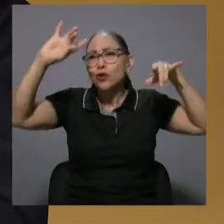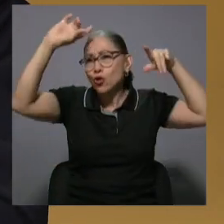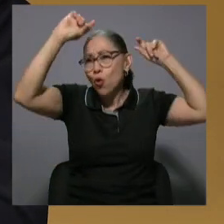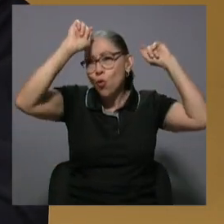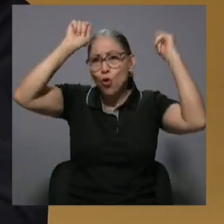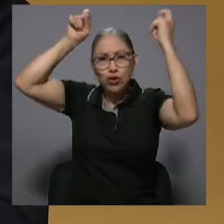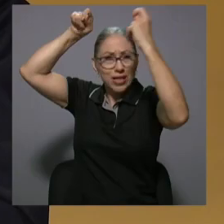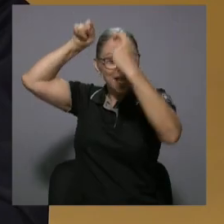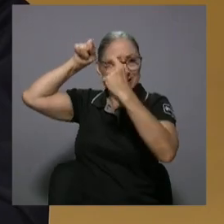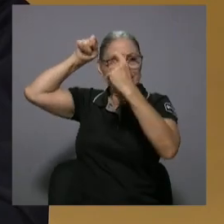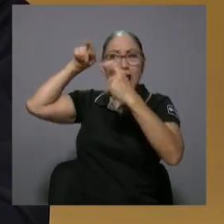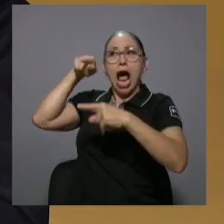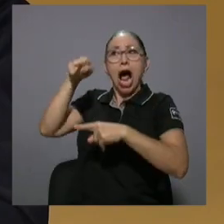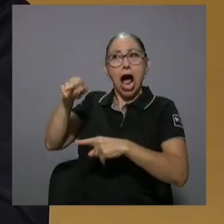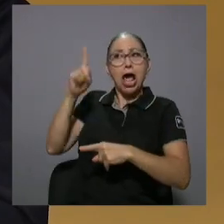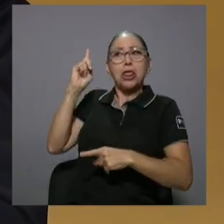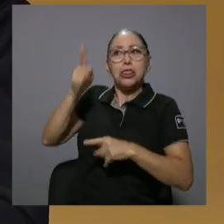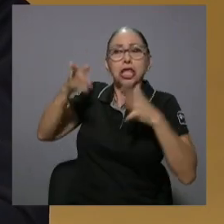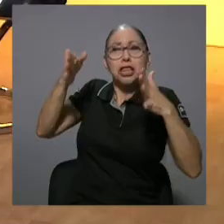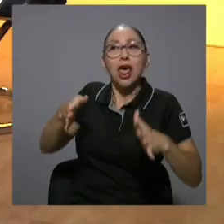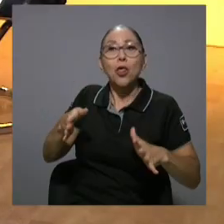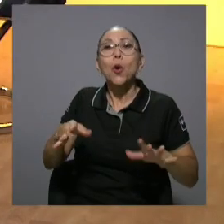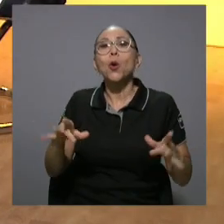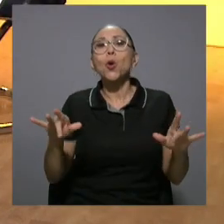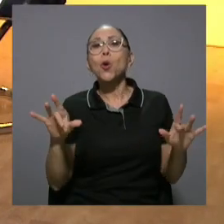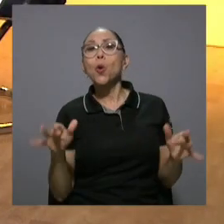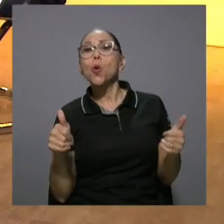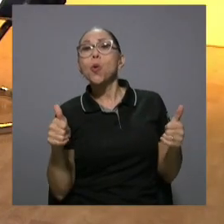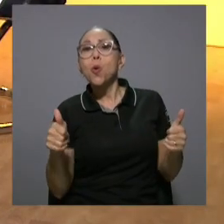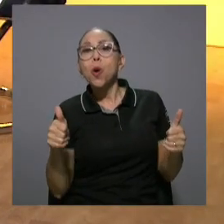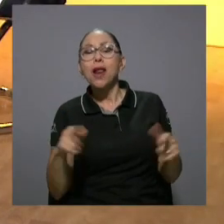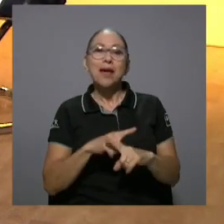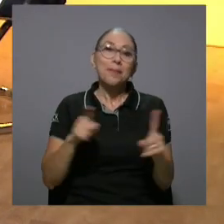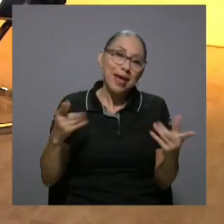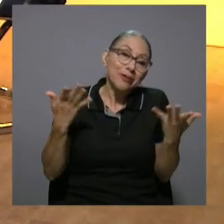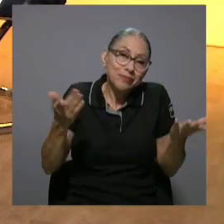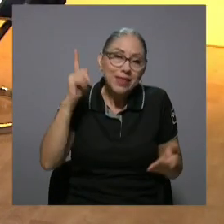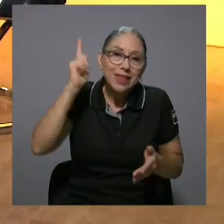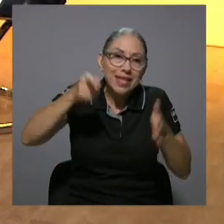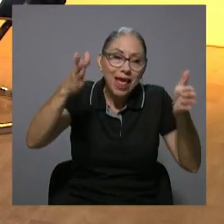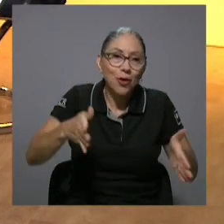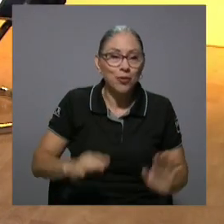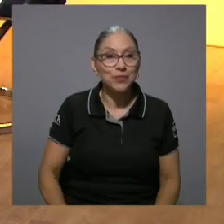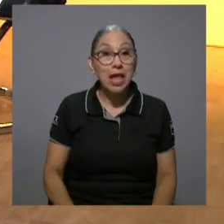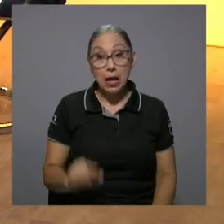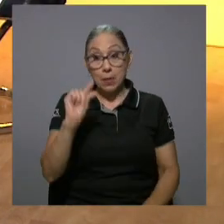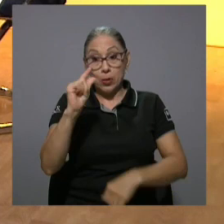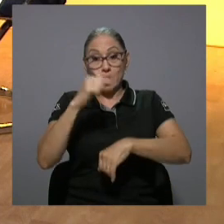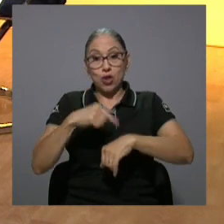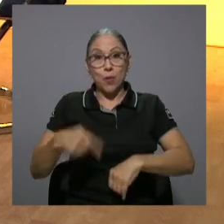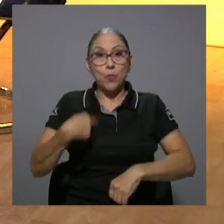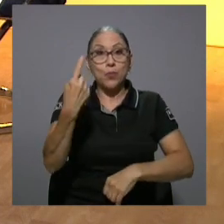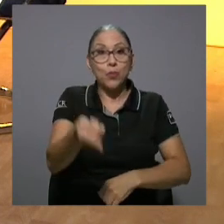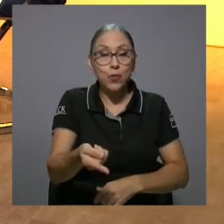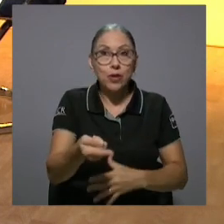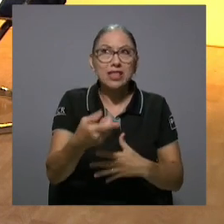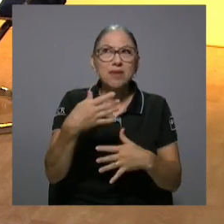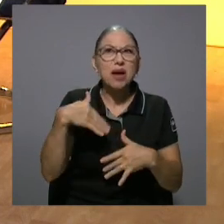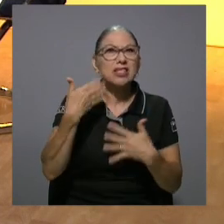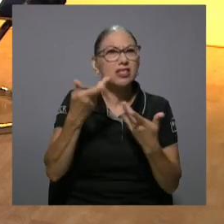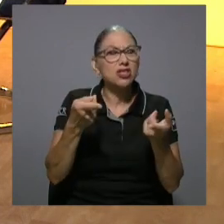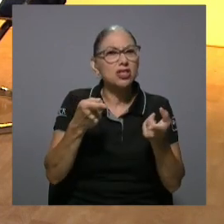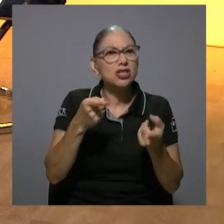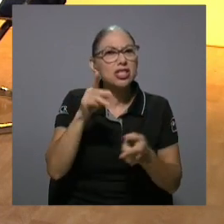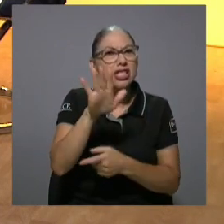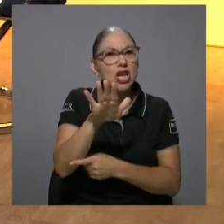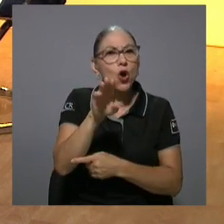etcétera, pero dictadura al fin. Y bueno, y ahí seguimos pronto, el 5 de mayo en Panamá. En Panamá son unas elecciones